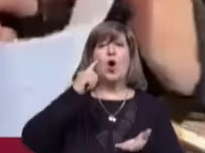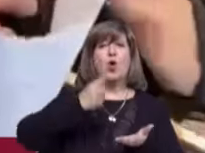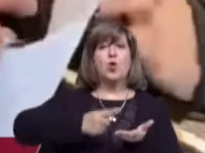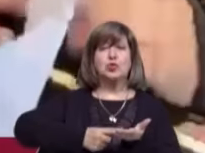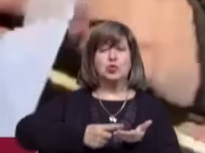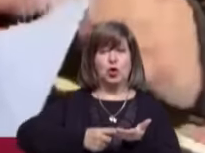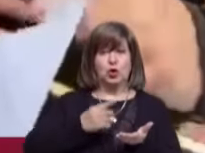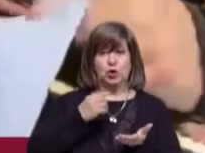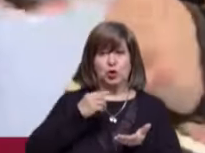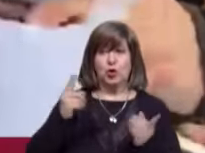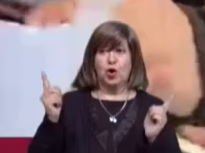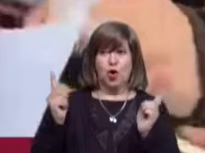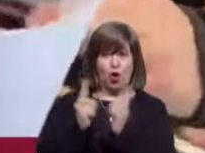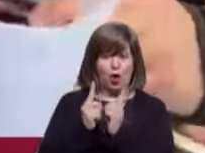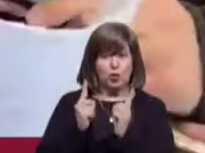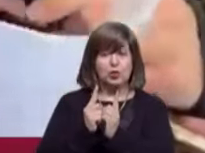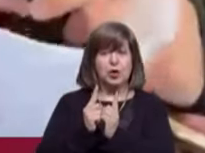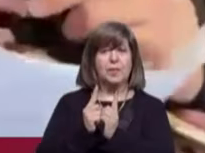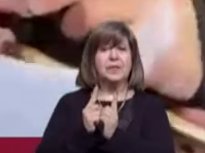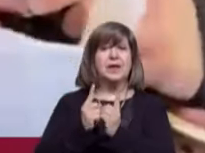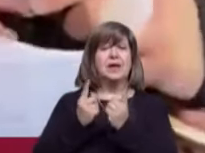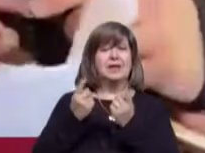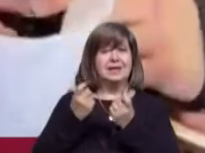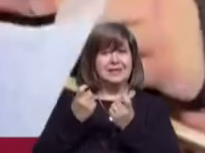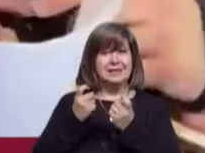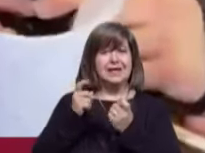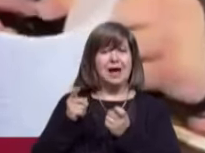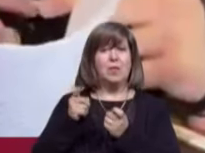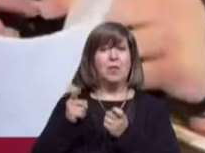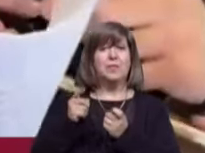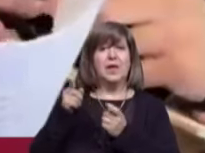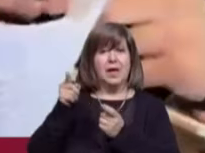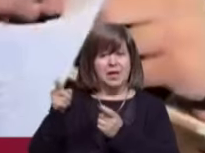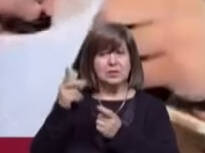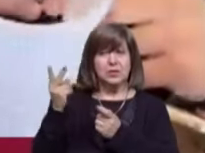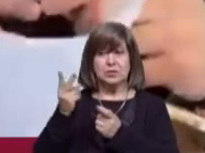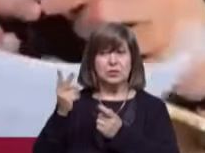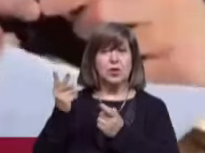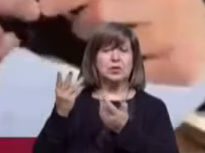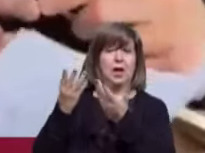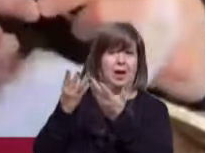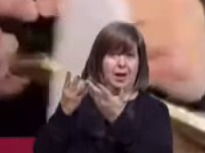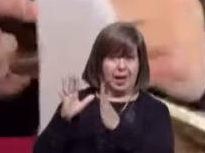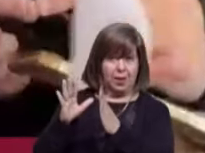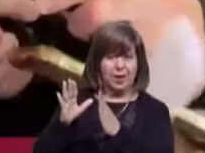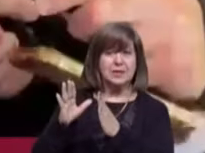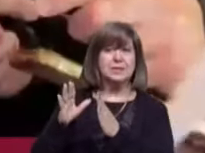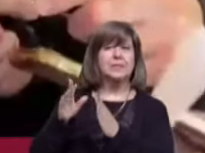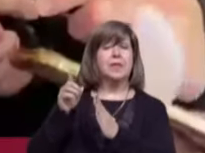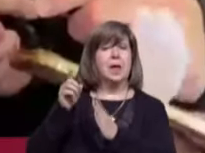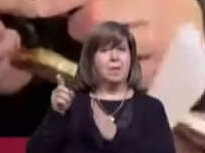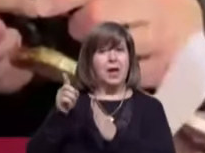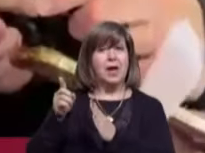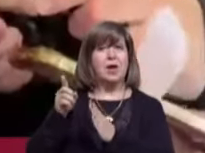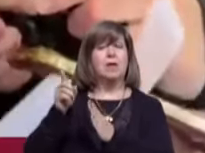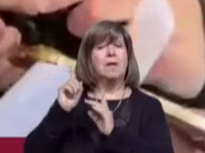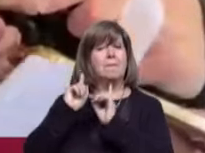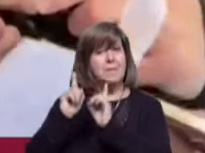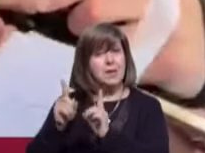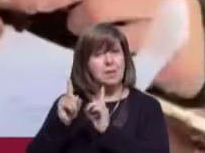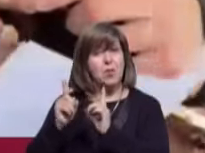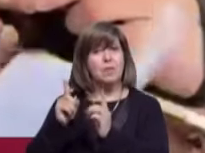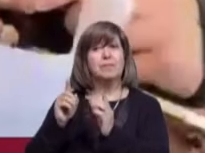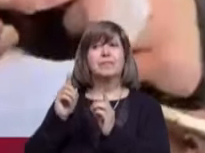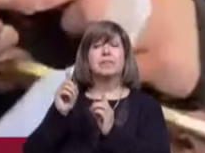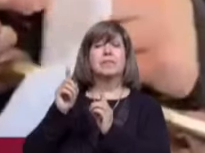consultantes en torno a la necesidad de disponer el recupero de la libertad de los co imputados disponiéndose la conservación del resto de las